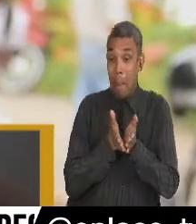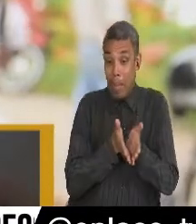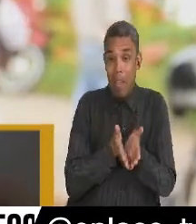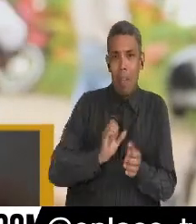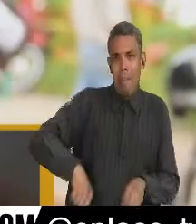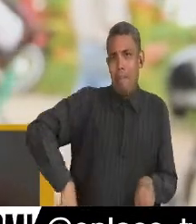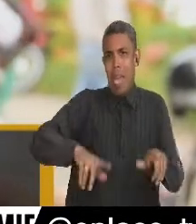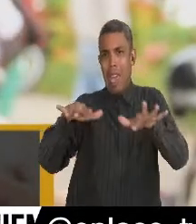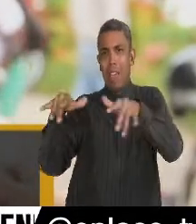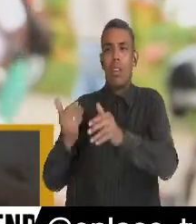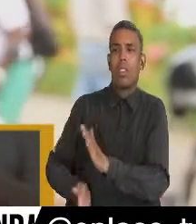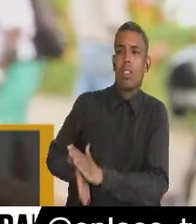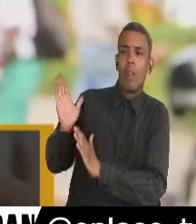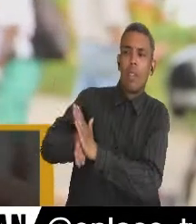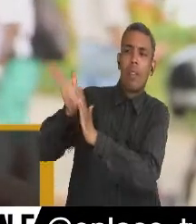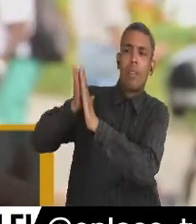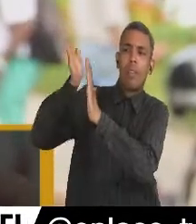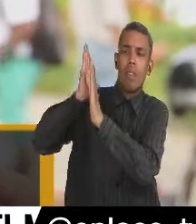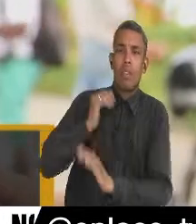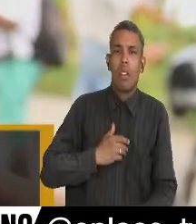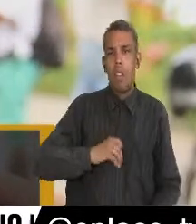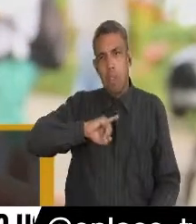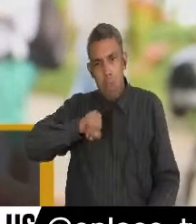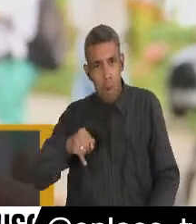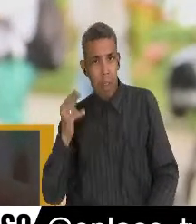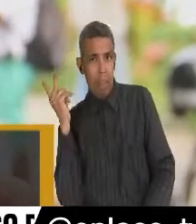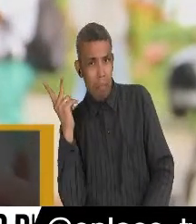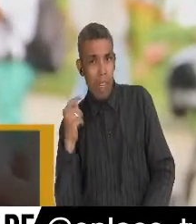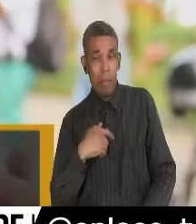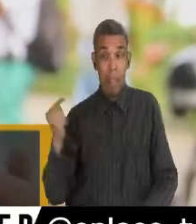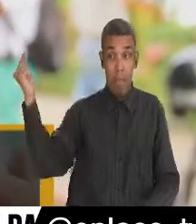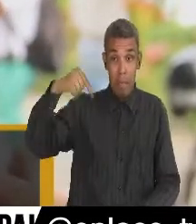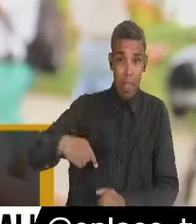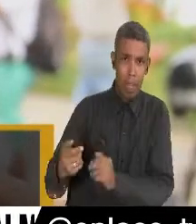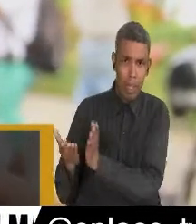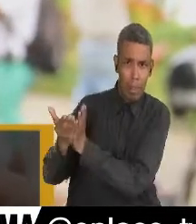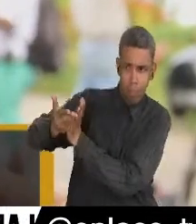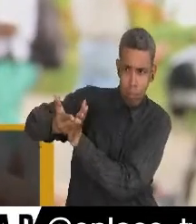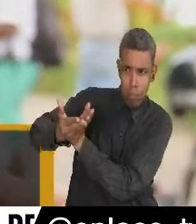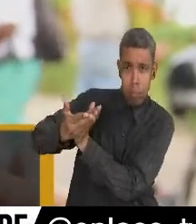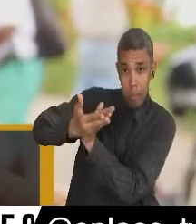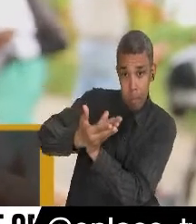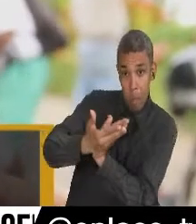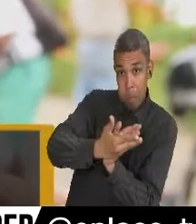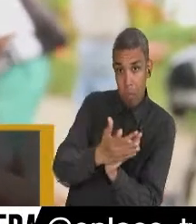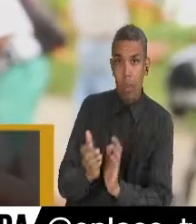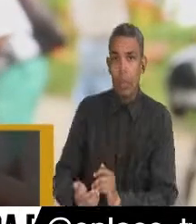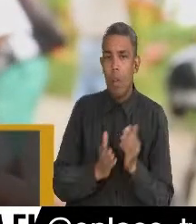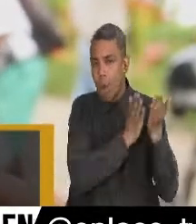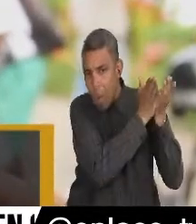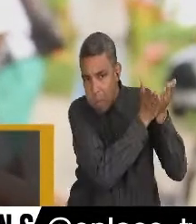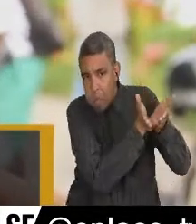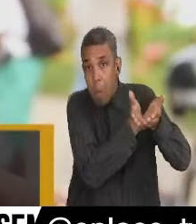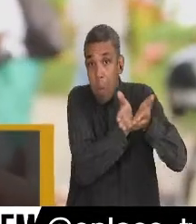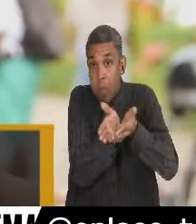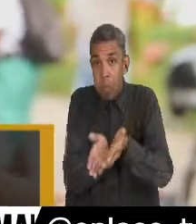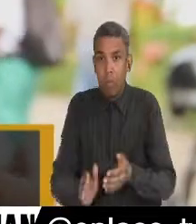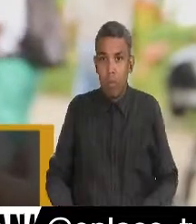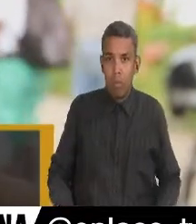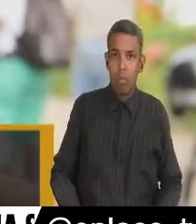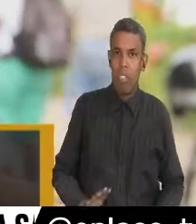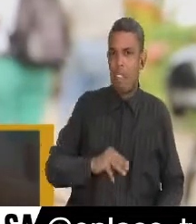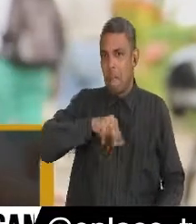mañana todos están en Barranca Bermeja porque pasan esos días santos, como es tradición, en familia. Entonces pensamos que el día